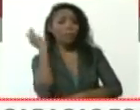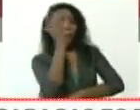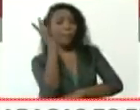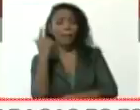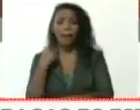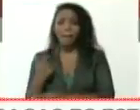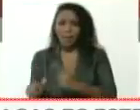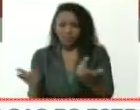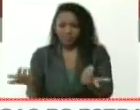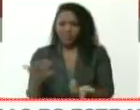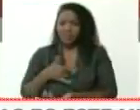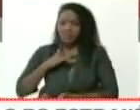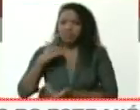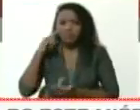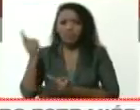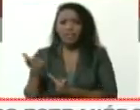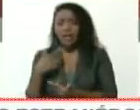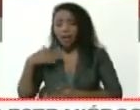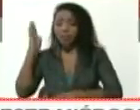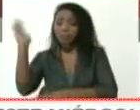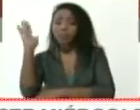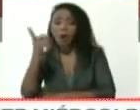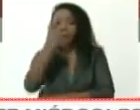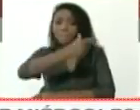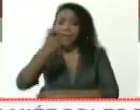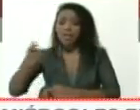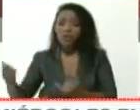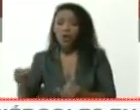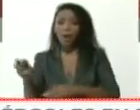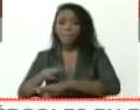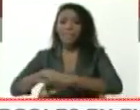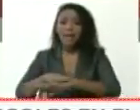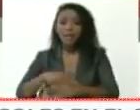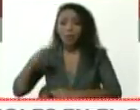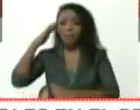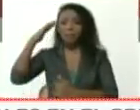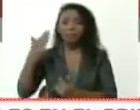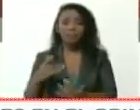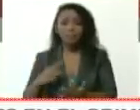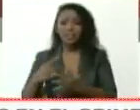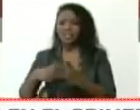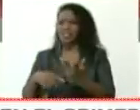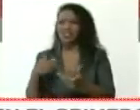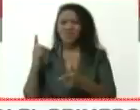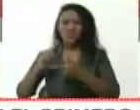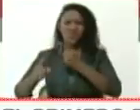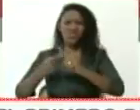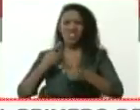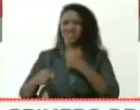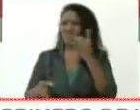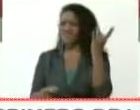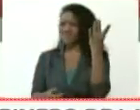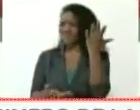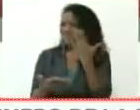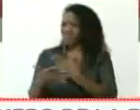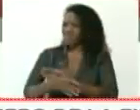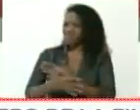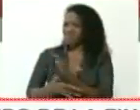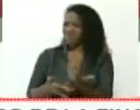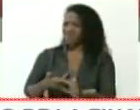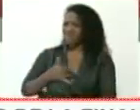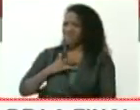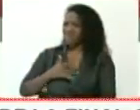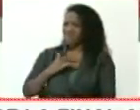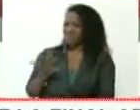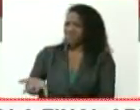sanciones. Entonces sancionan individuos, ministros, militares, casos insólitos. Hay una sanción de la Unión Europea que a mí